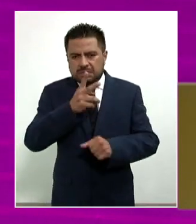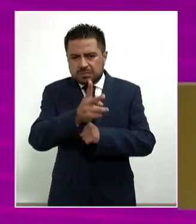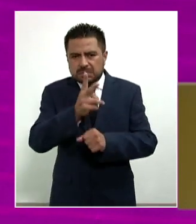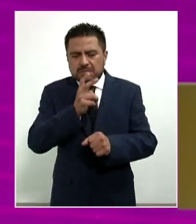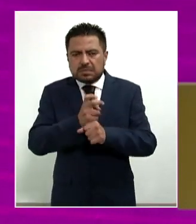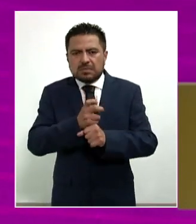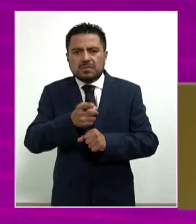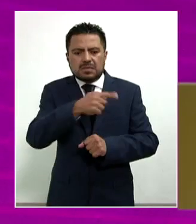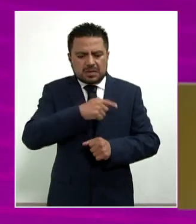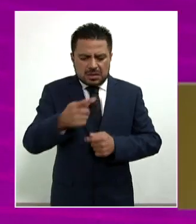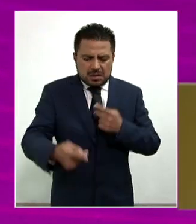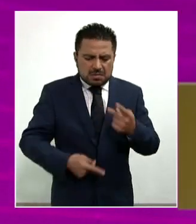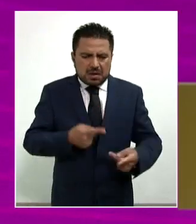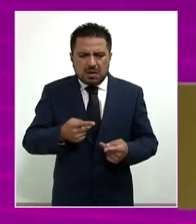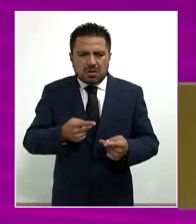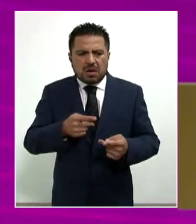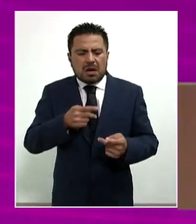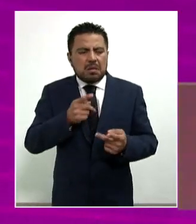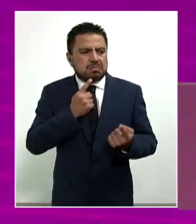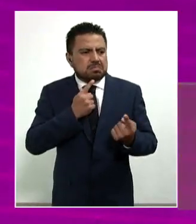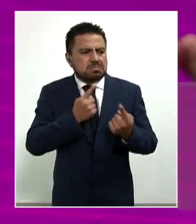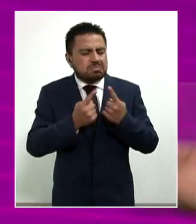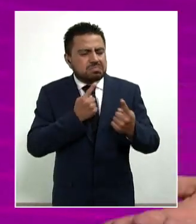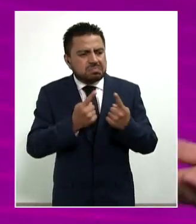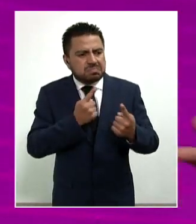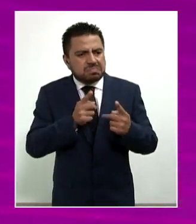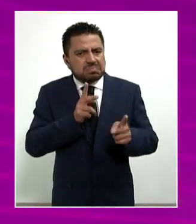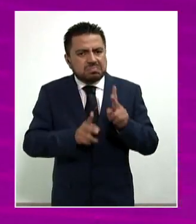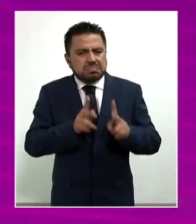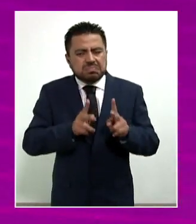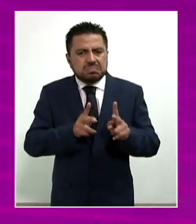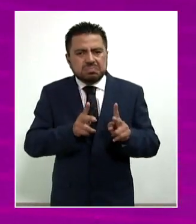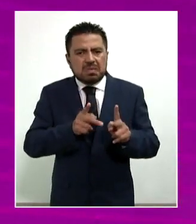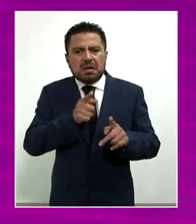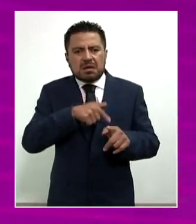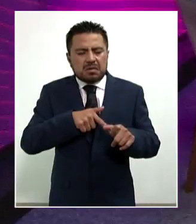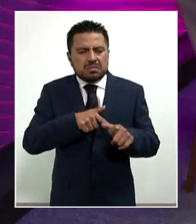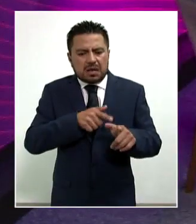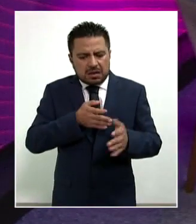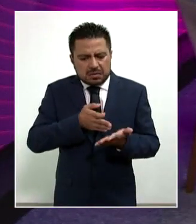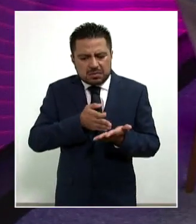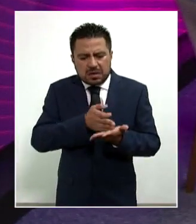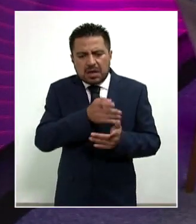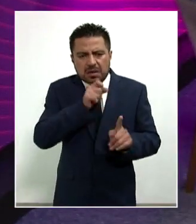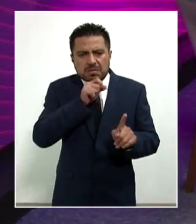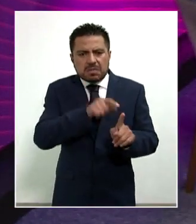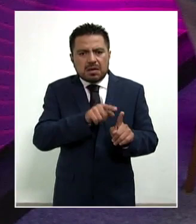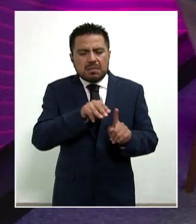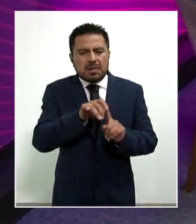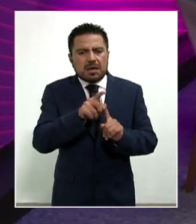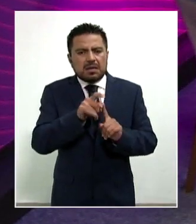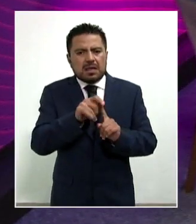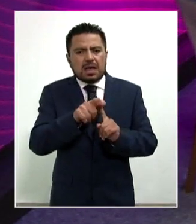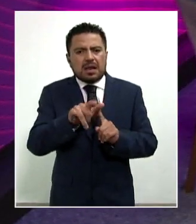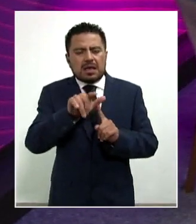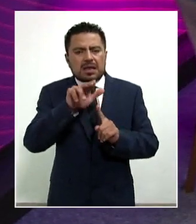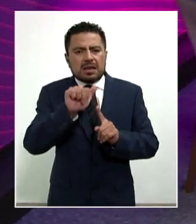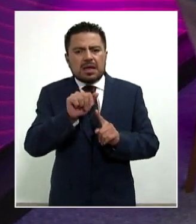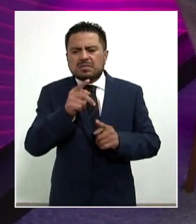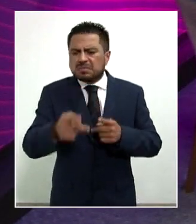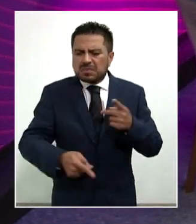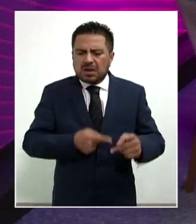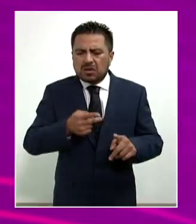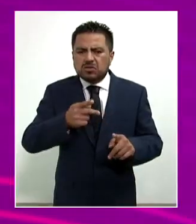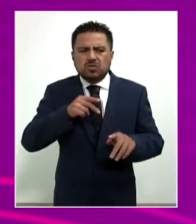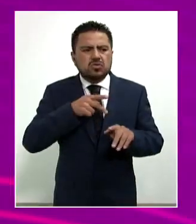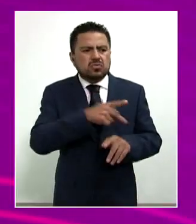invitaría a preguntar, a platicar. Es decir, siguiendo en la línea que mencionaba Magdalena, pregúntele